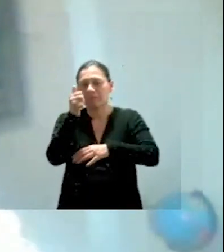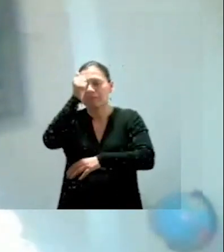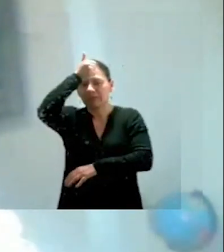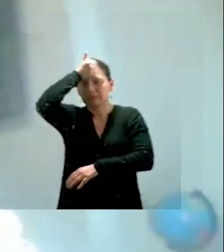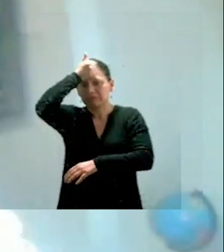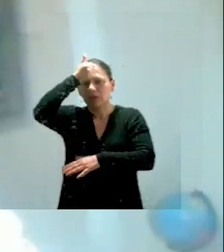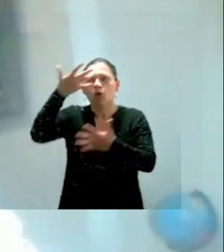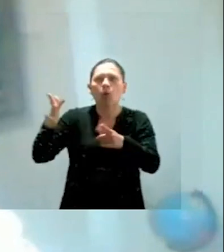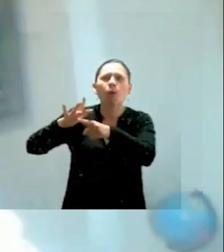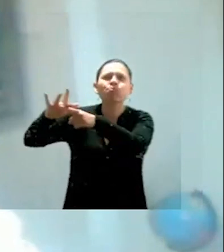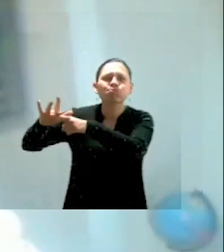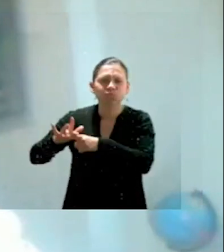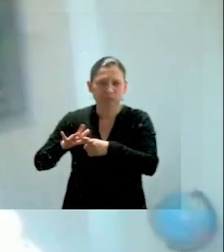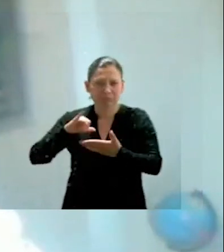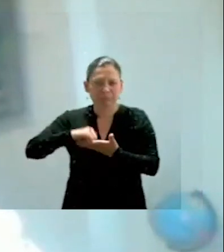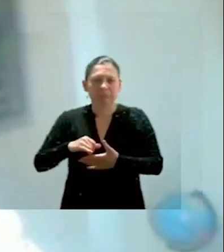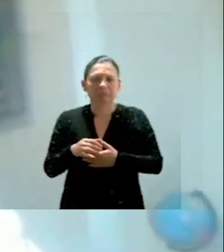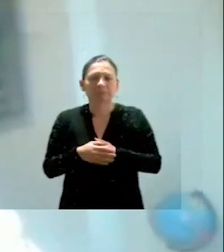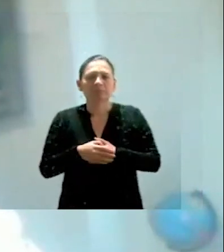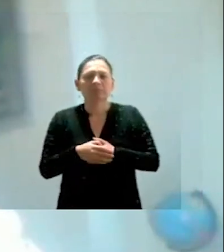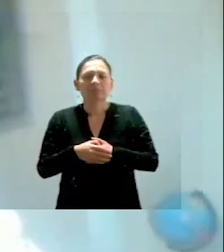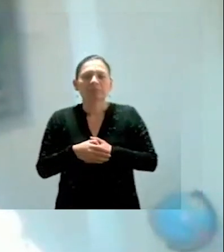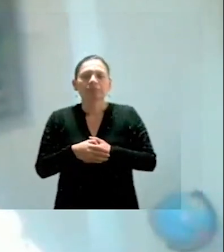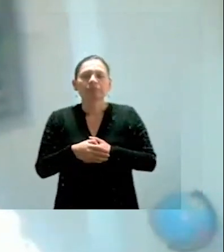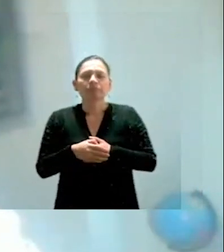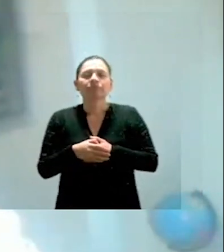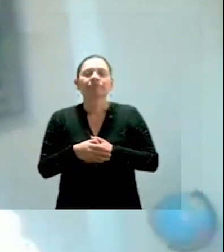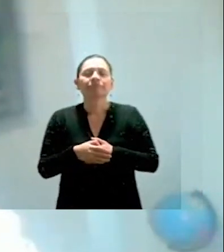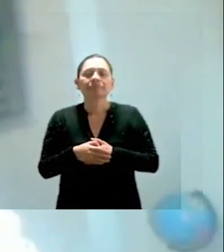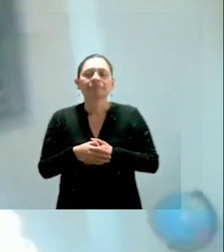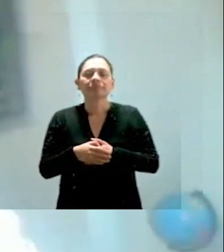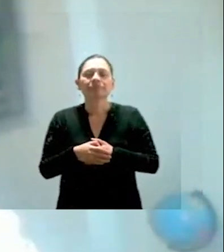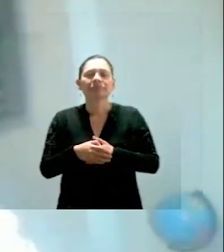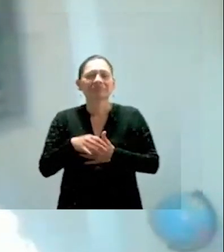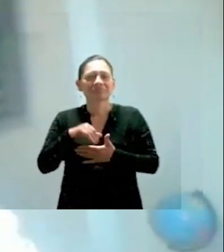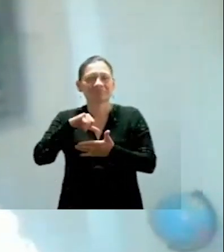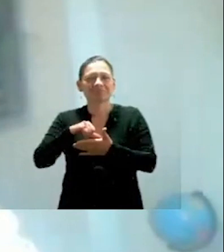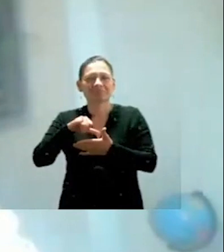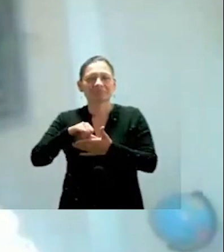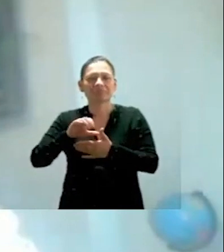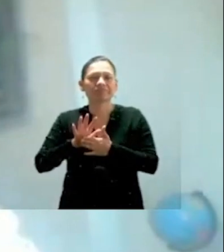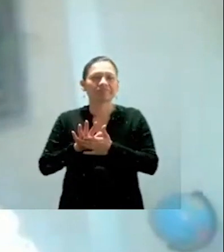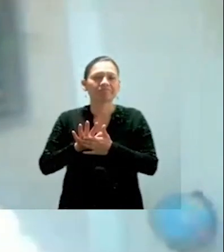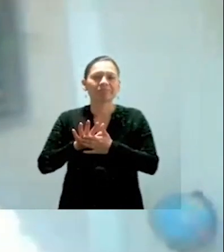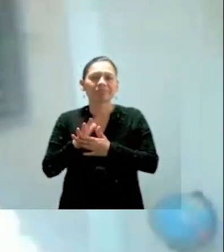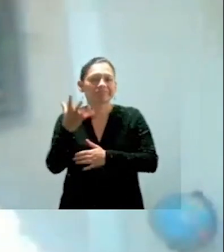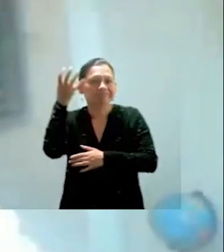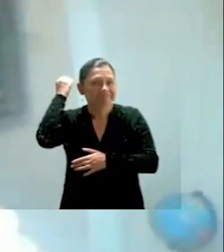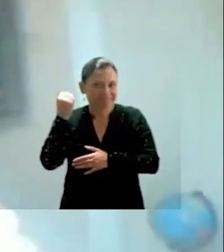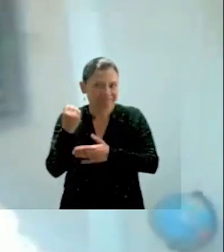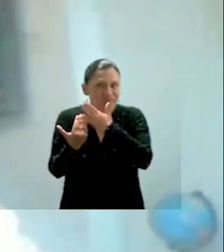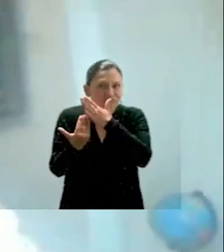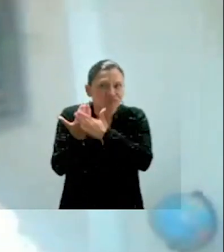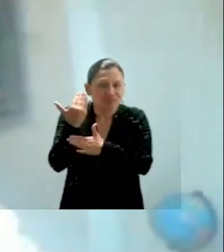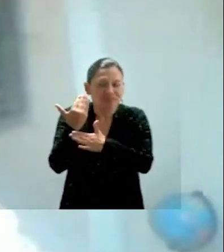del desarrollo constitucional, por parte de la Corte Constitucional, los derechos eran los que estaban en